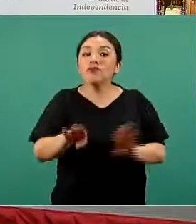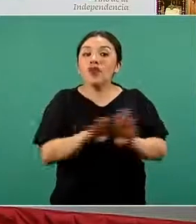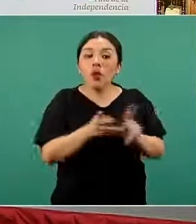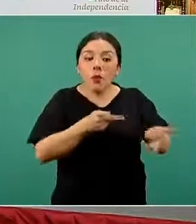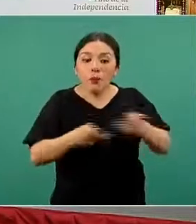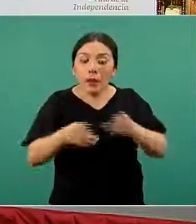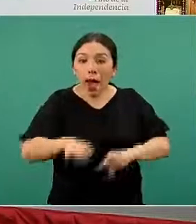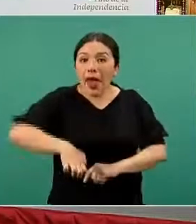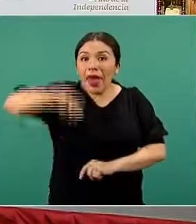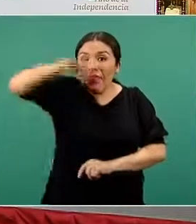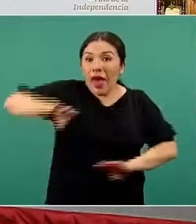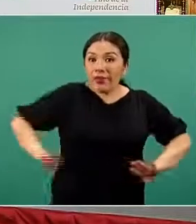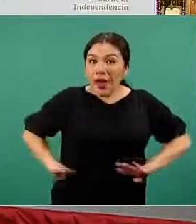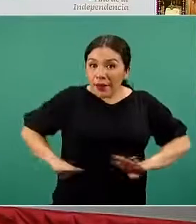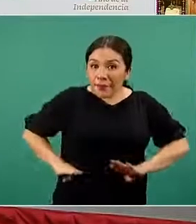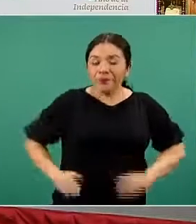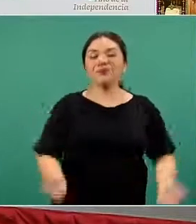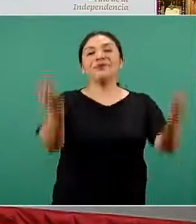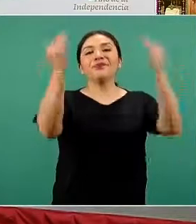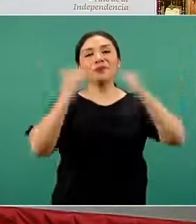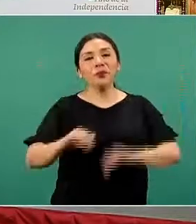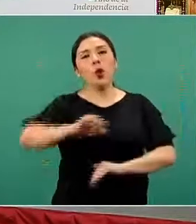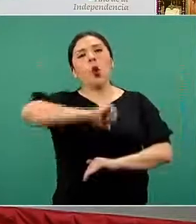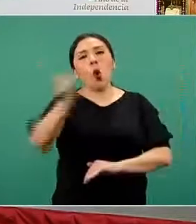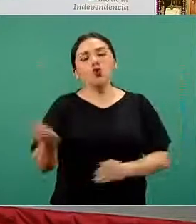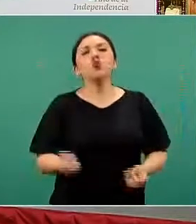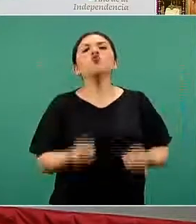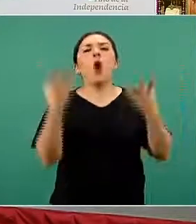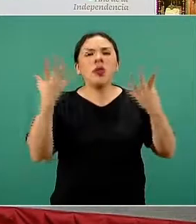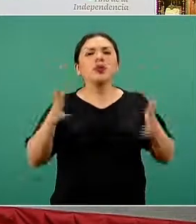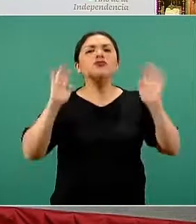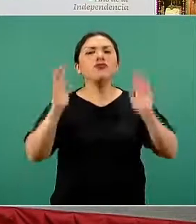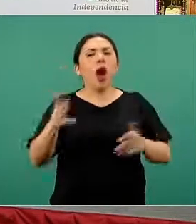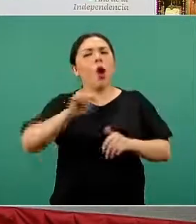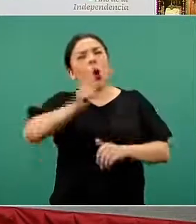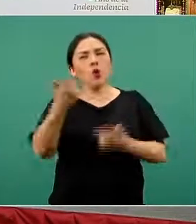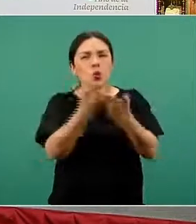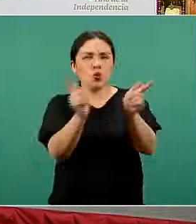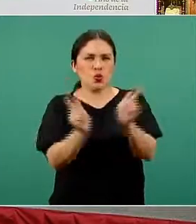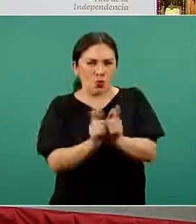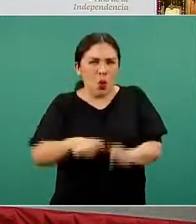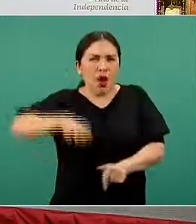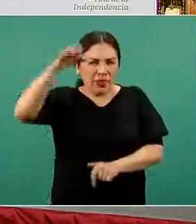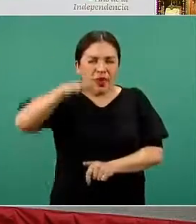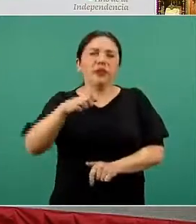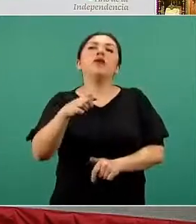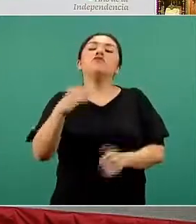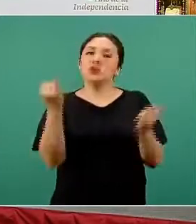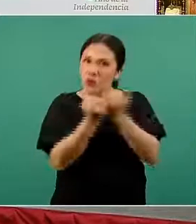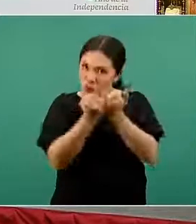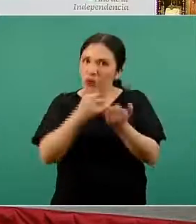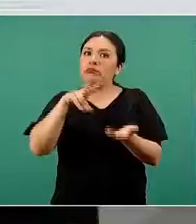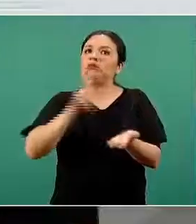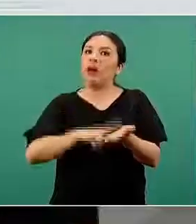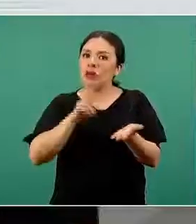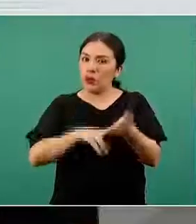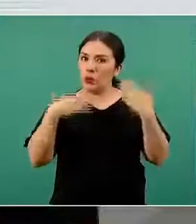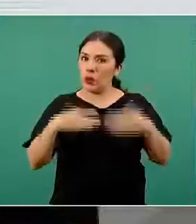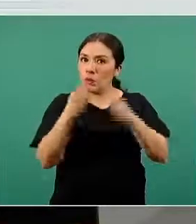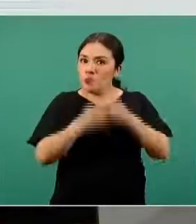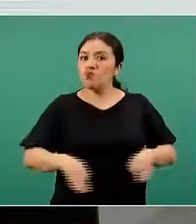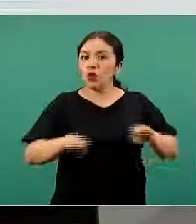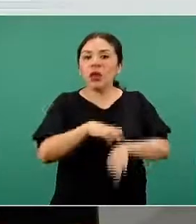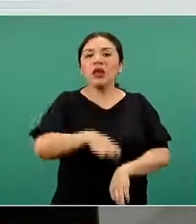estrato de edad, y después ya el avance que se tiene en el siguiente grupo con un riesgo significativo, que son personas